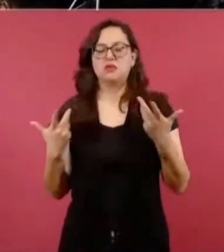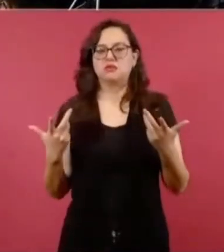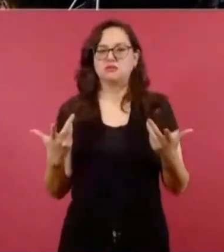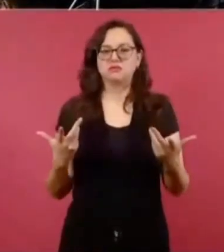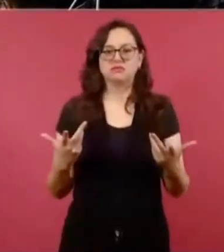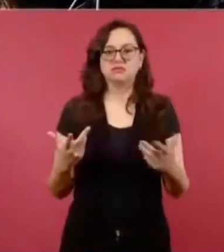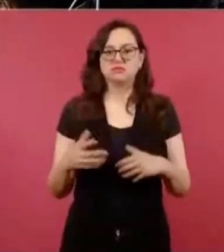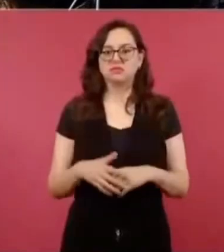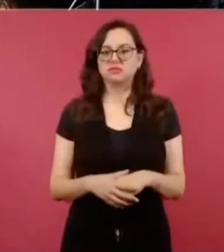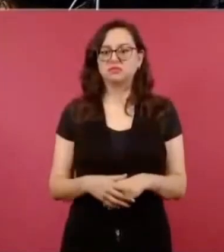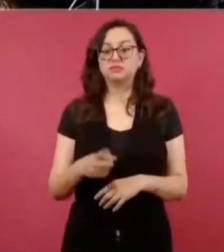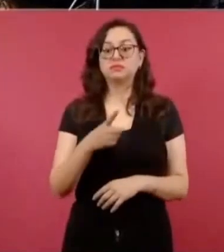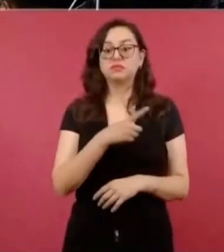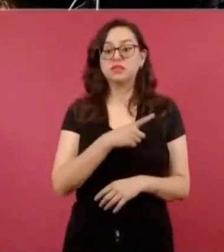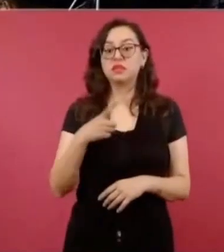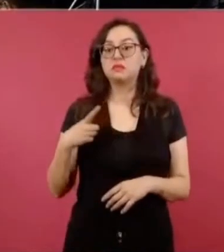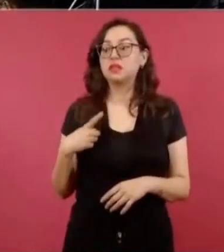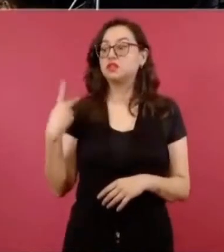de levantarse temprano,